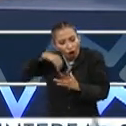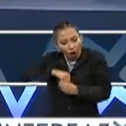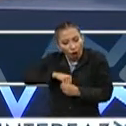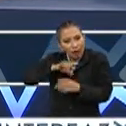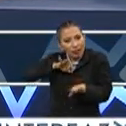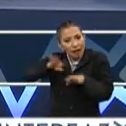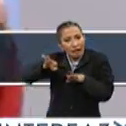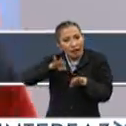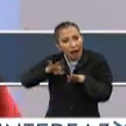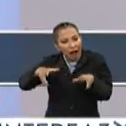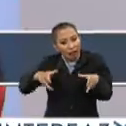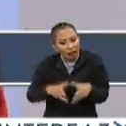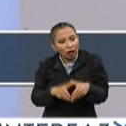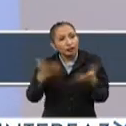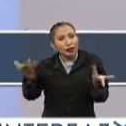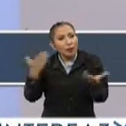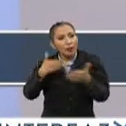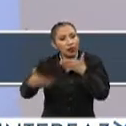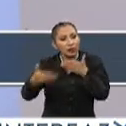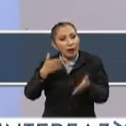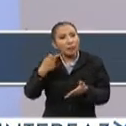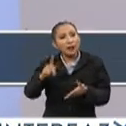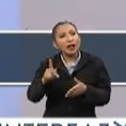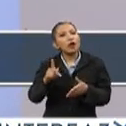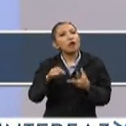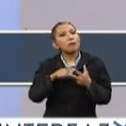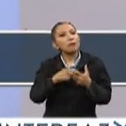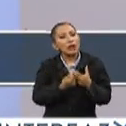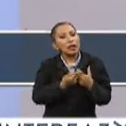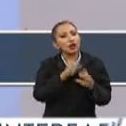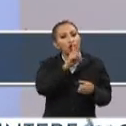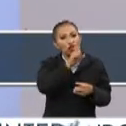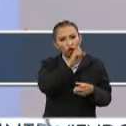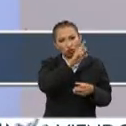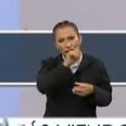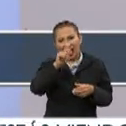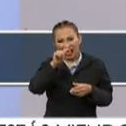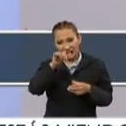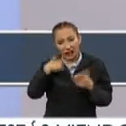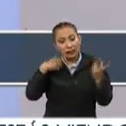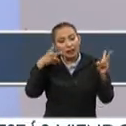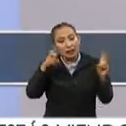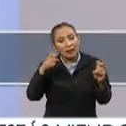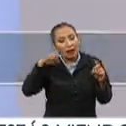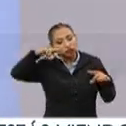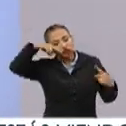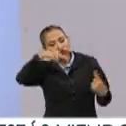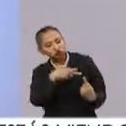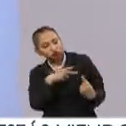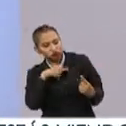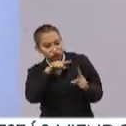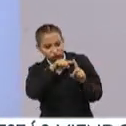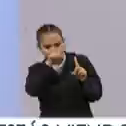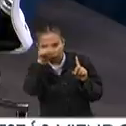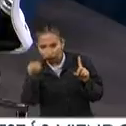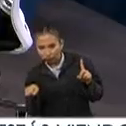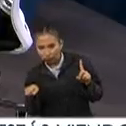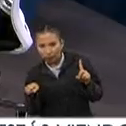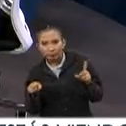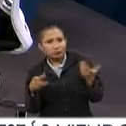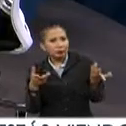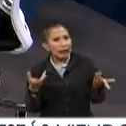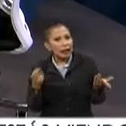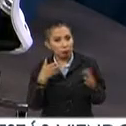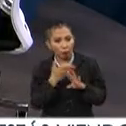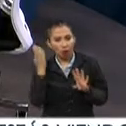está trabajando además sobre las vanguardias, pero ella empieza a trabajar junto con el doctor Atl este asunto de la perspectiva curvilínea. Es algo